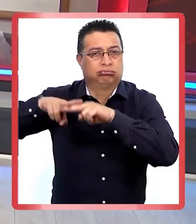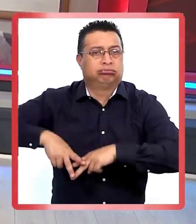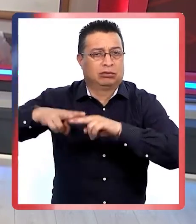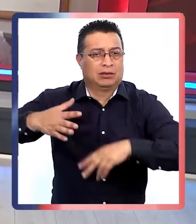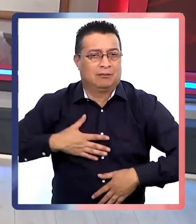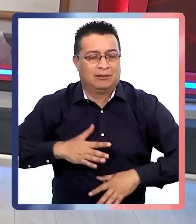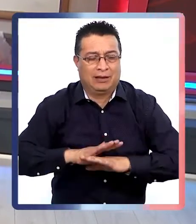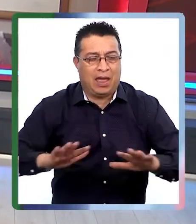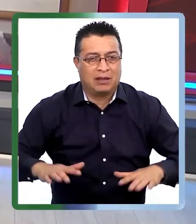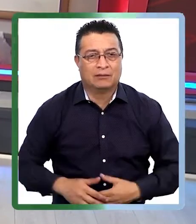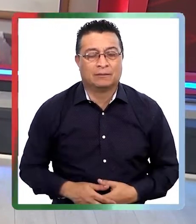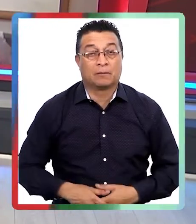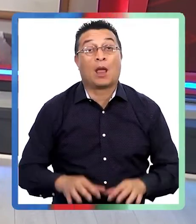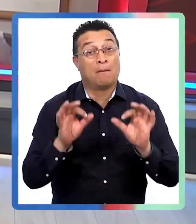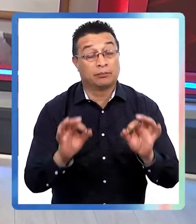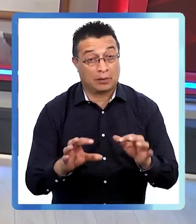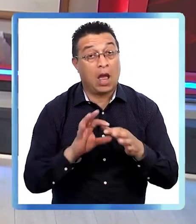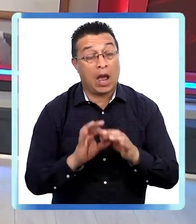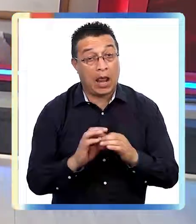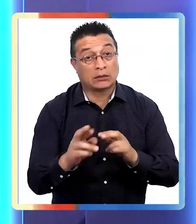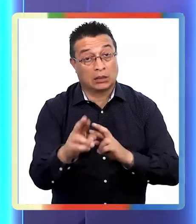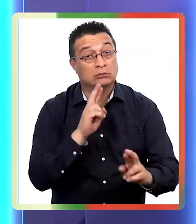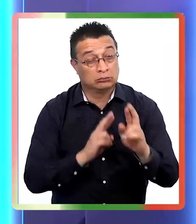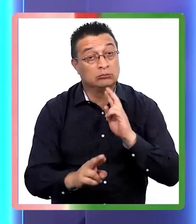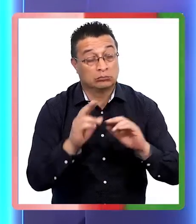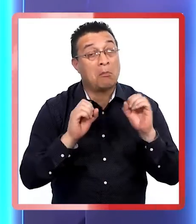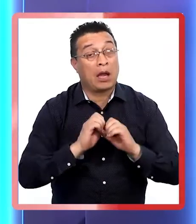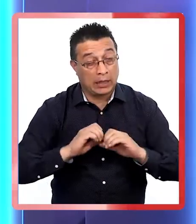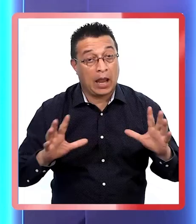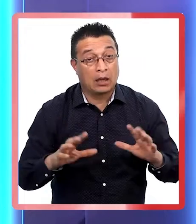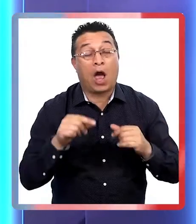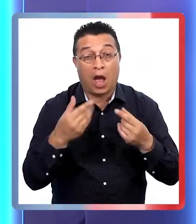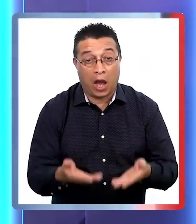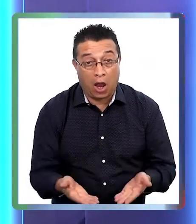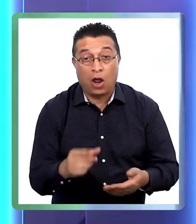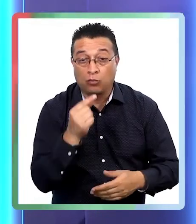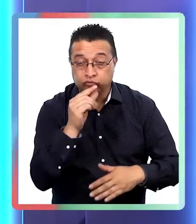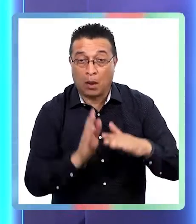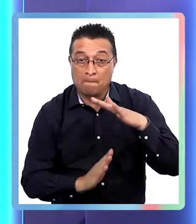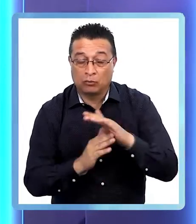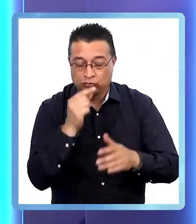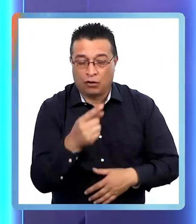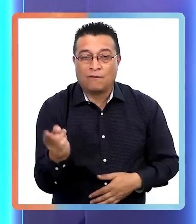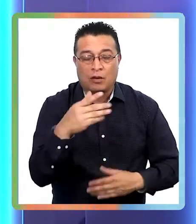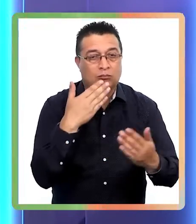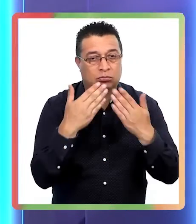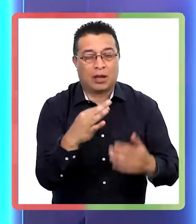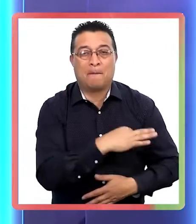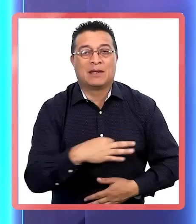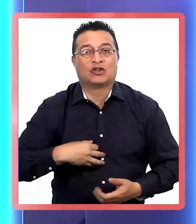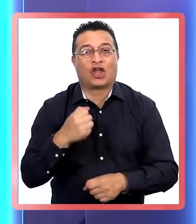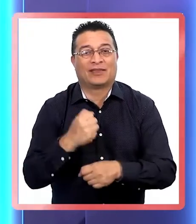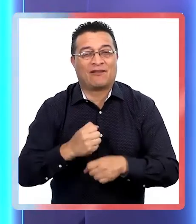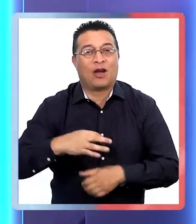este test de afluencia que he explicado. Perfecto, le agradezco las respuestas porque son muy aclaratorias. Vamos a hacer la pausa y regresamos de inmediato a conversar